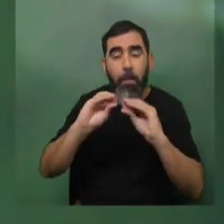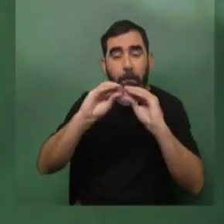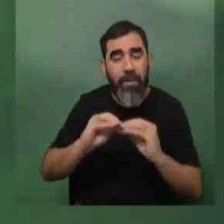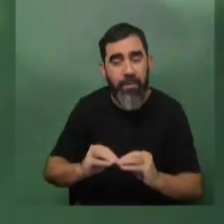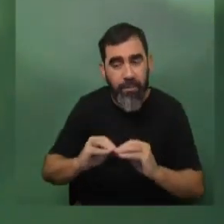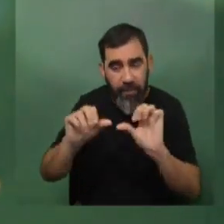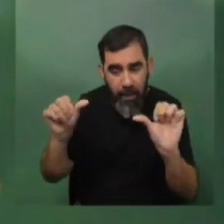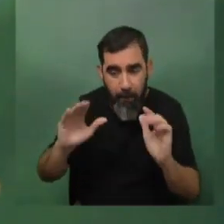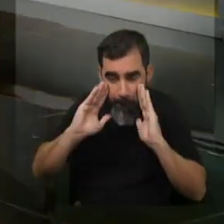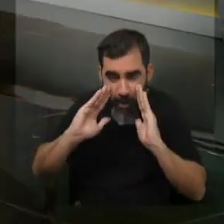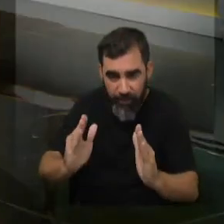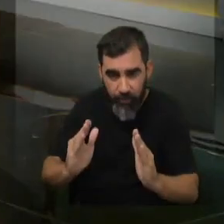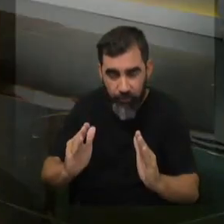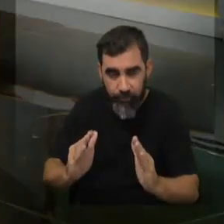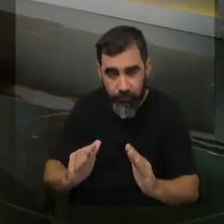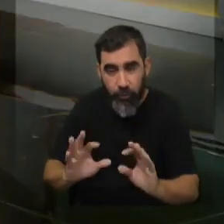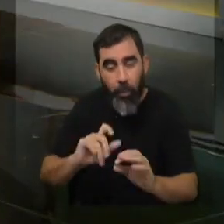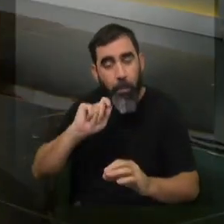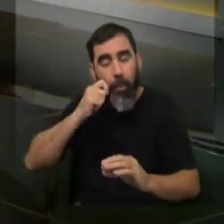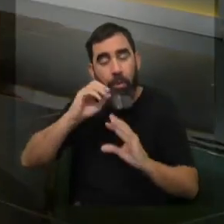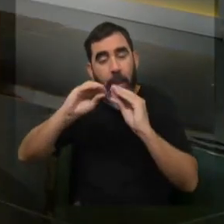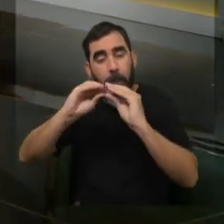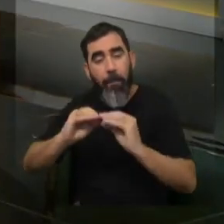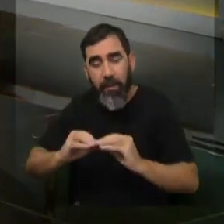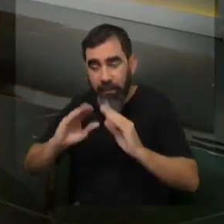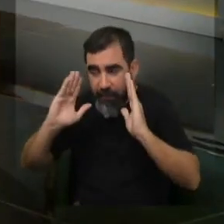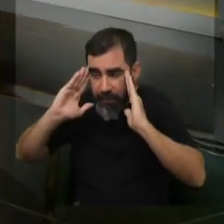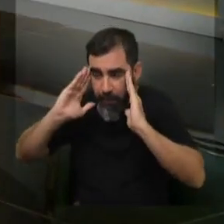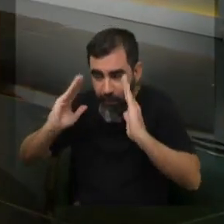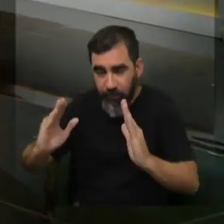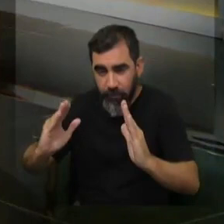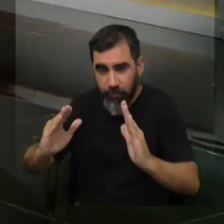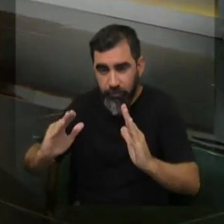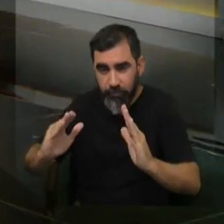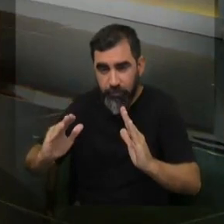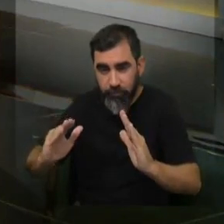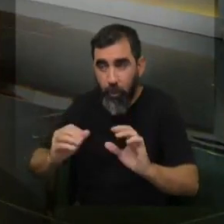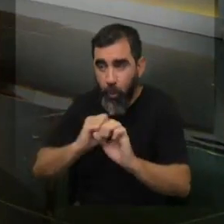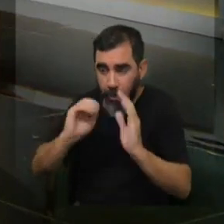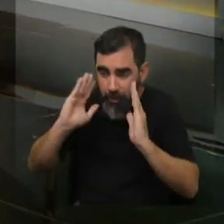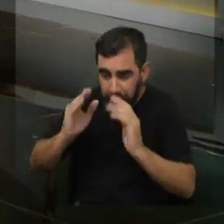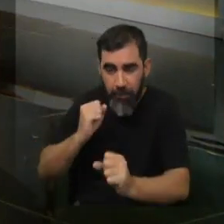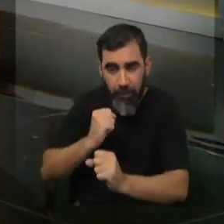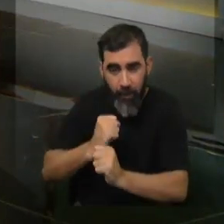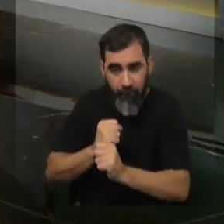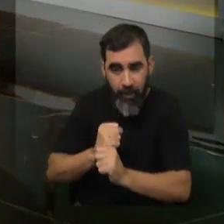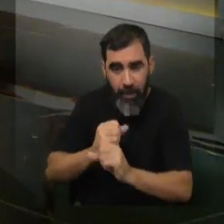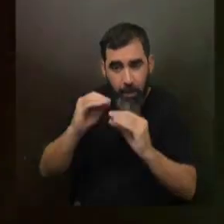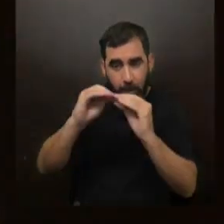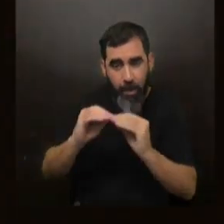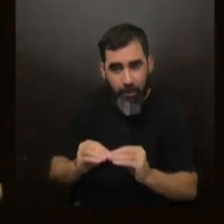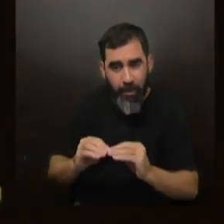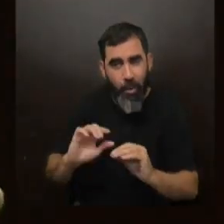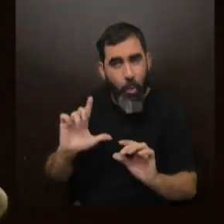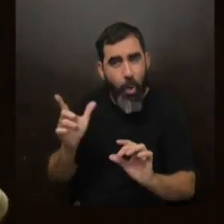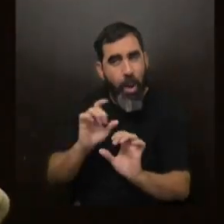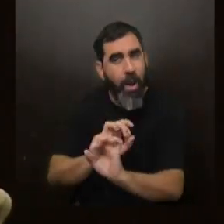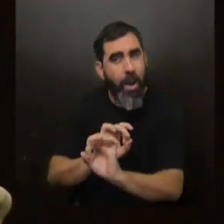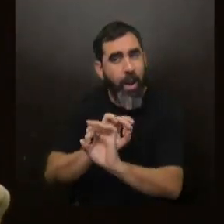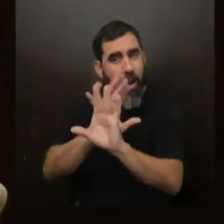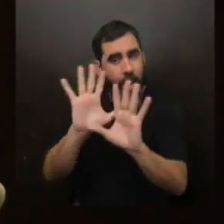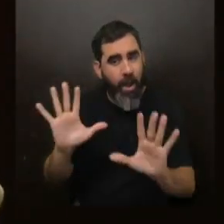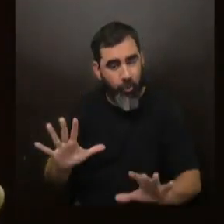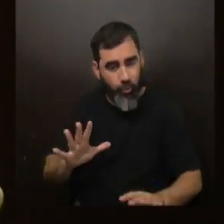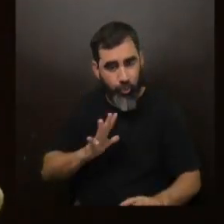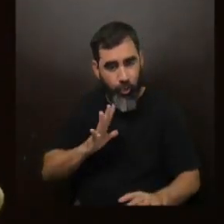¿no? O a mí me gusta la matemática y la matemática existe como disciplina y me puedo dedicar a ello. Eso no está tan